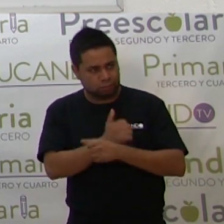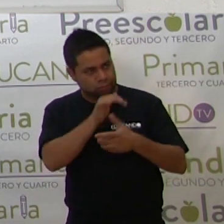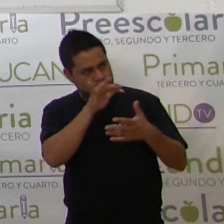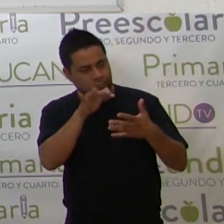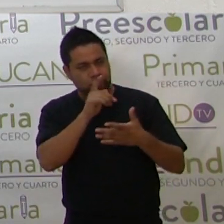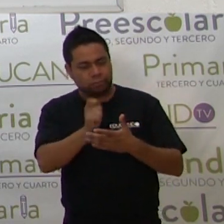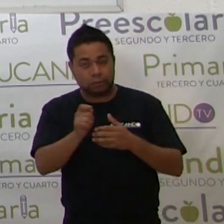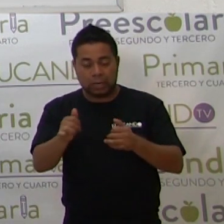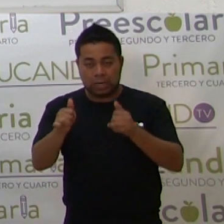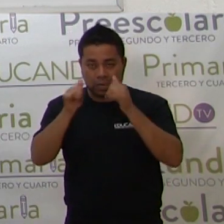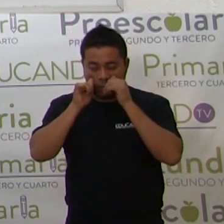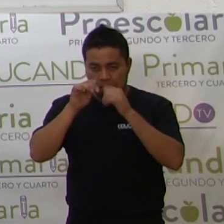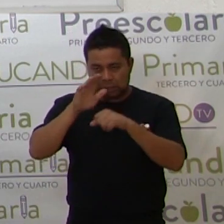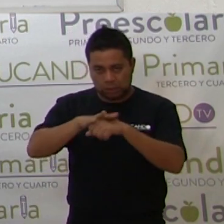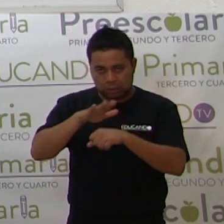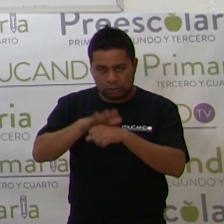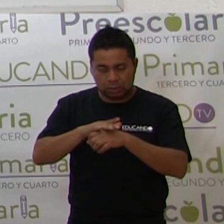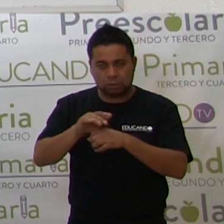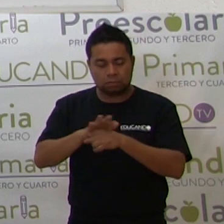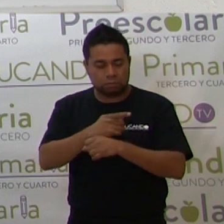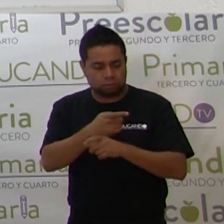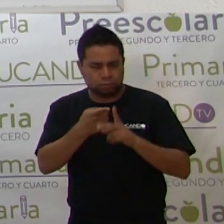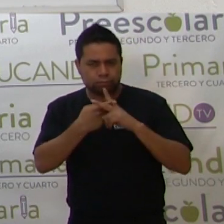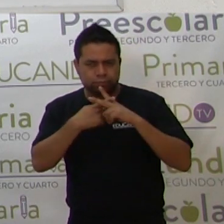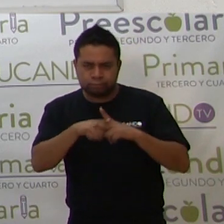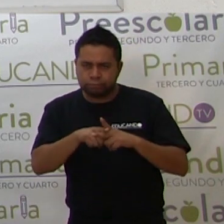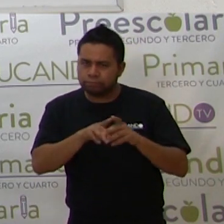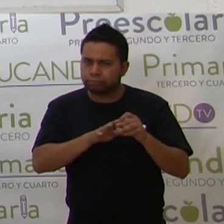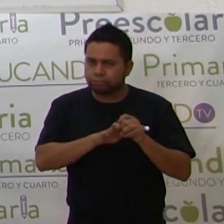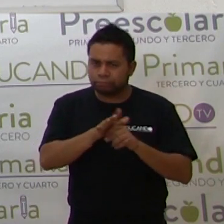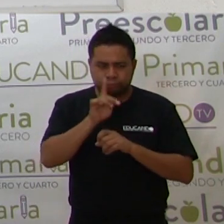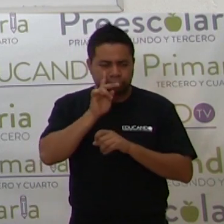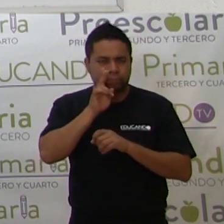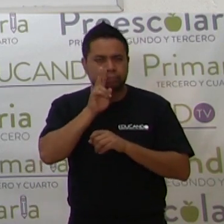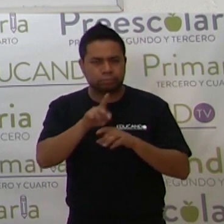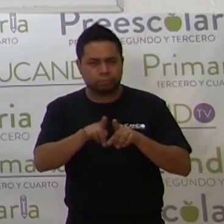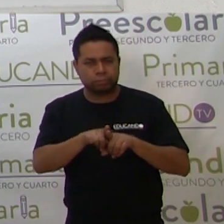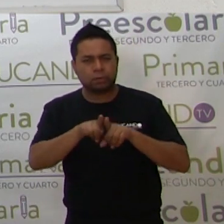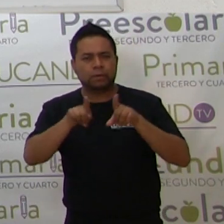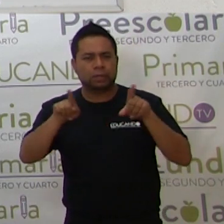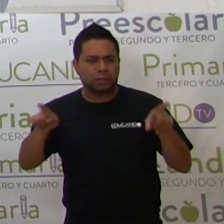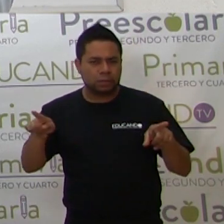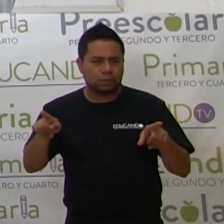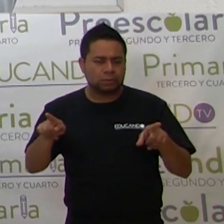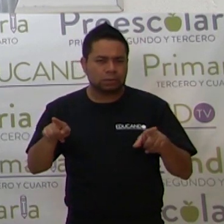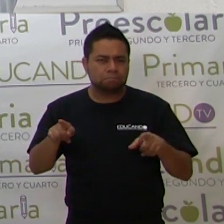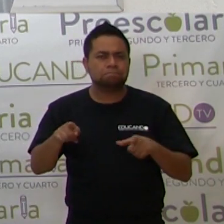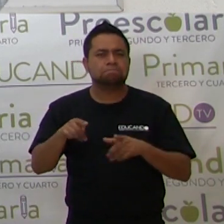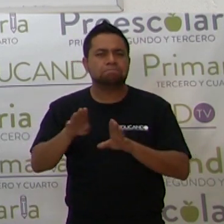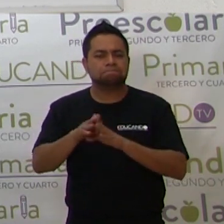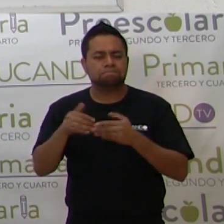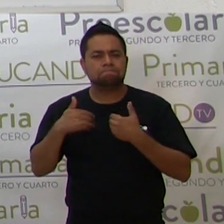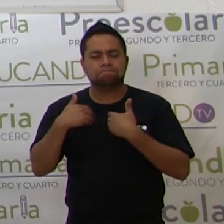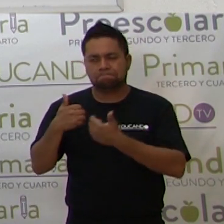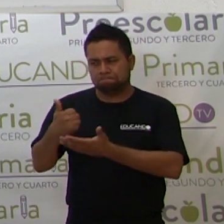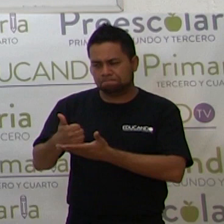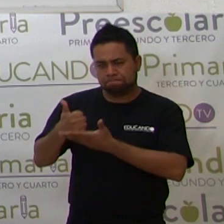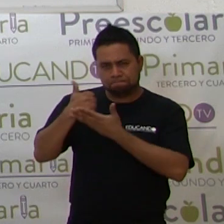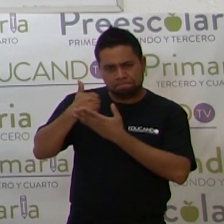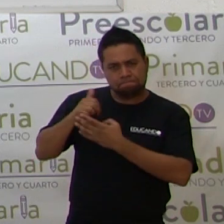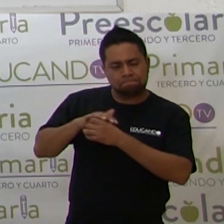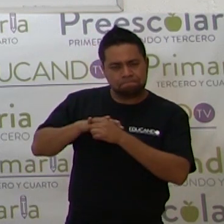Mucha atención porque vamos a empezar a ver algunas diferencias que nos van a permitir entender